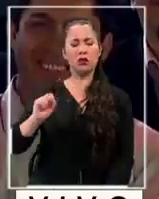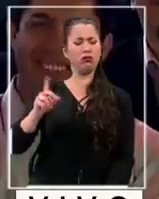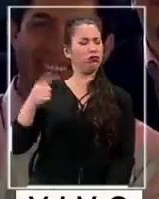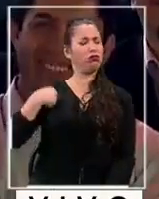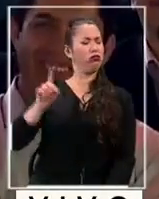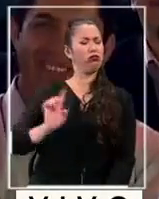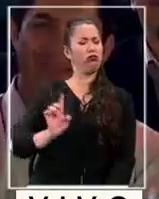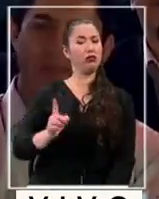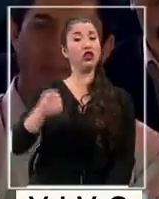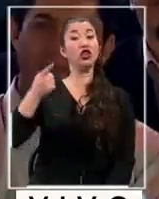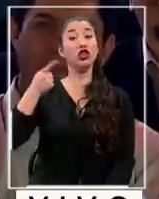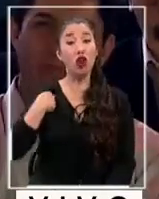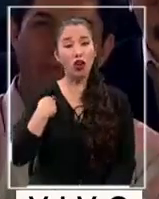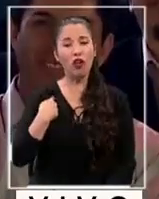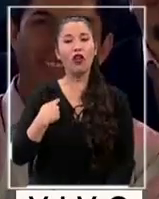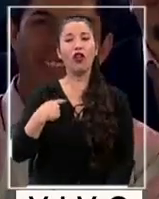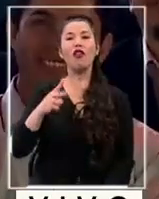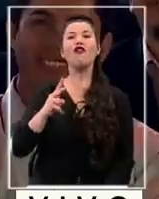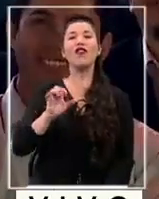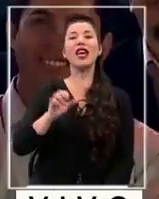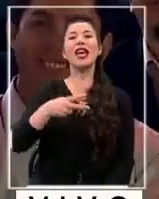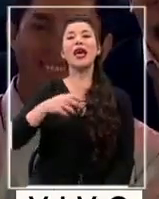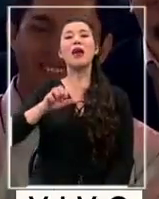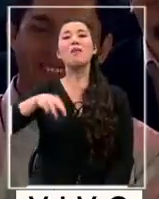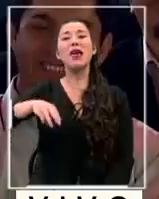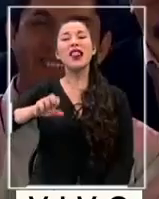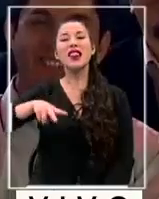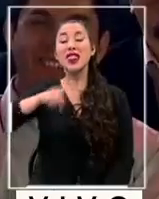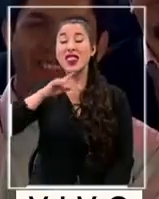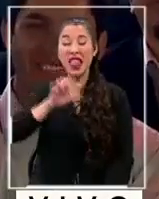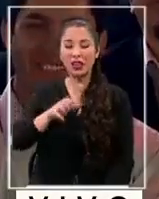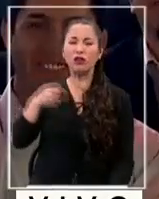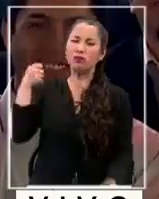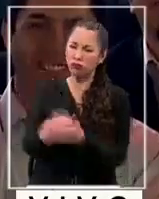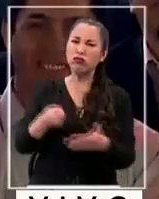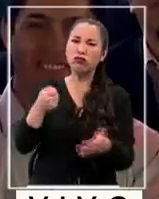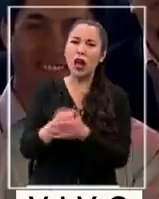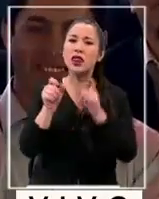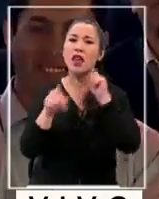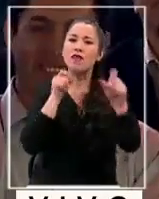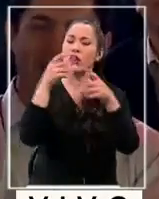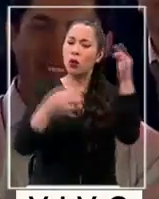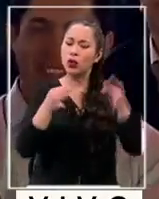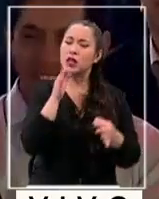Soy vehemente para defender las injusticias.